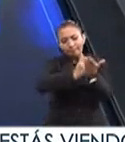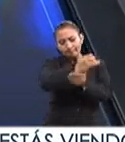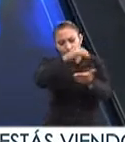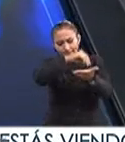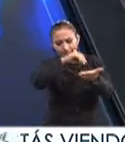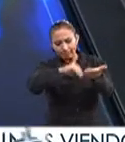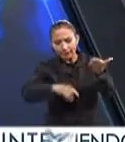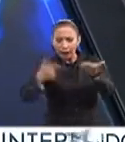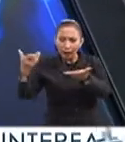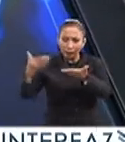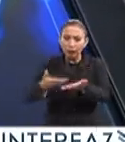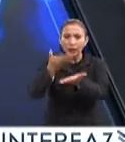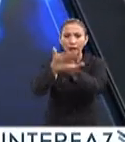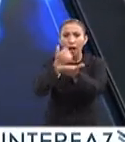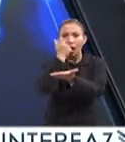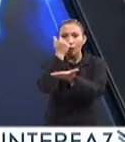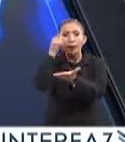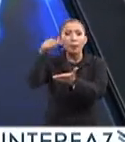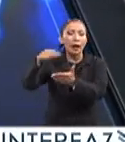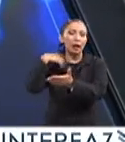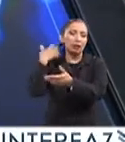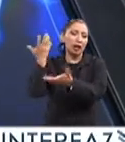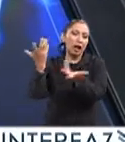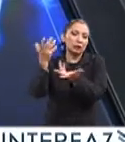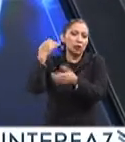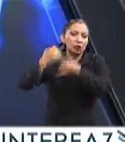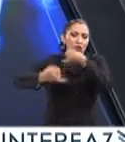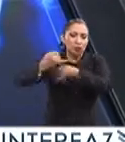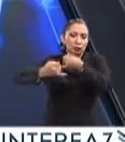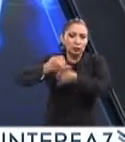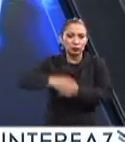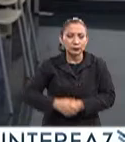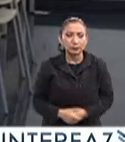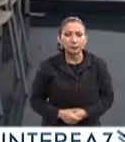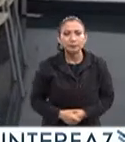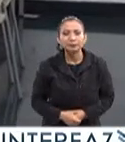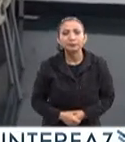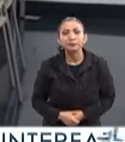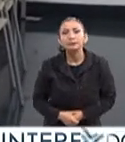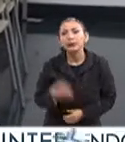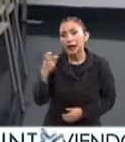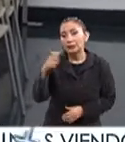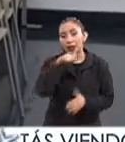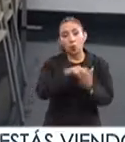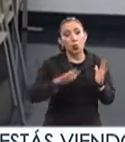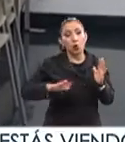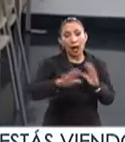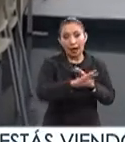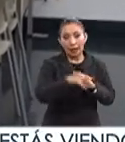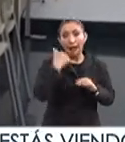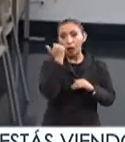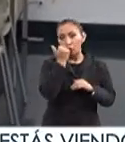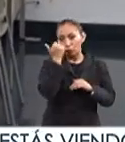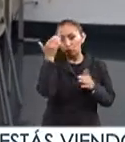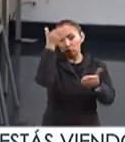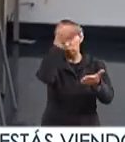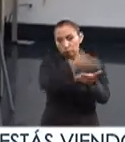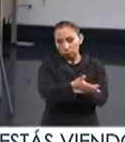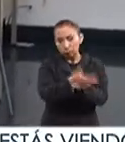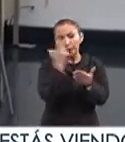o documentos que presentarán los alumnos en sus ejercicios de juicios orales. Este es un espacio donde nuestros